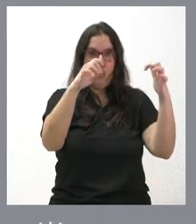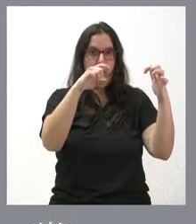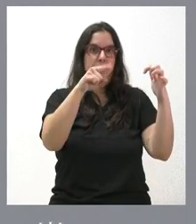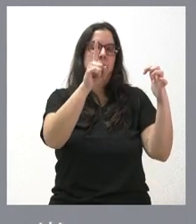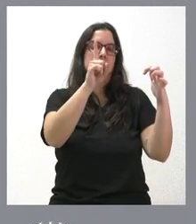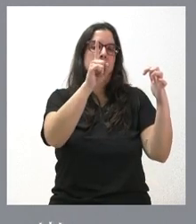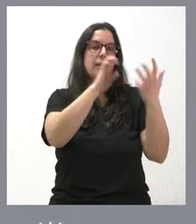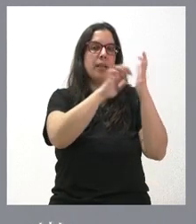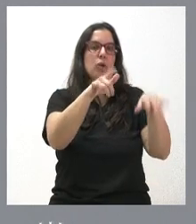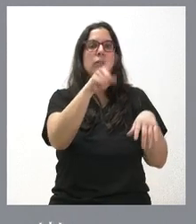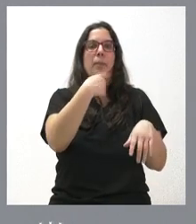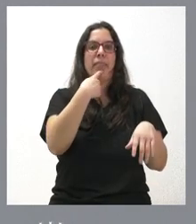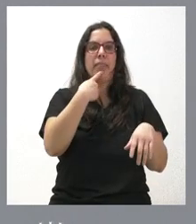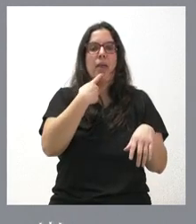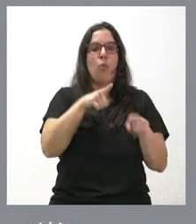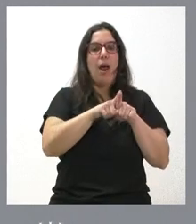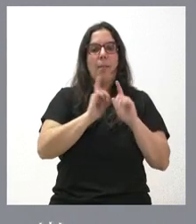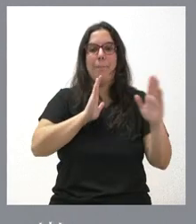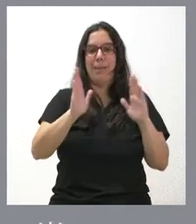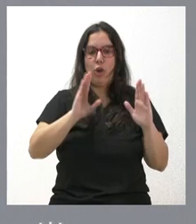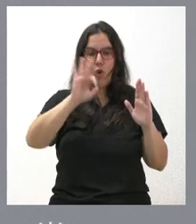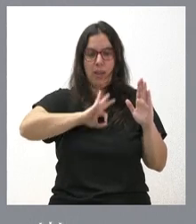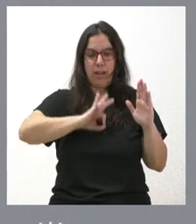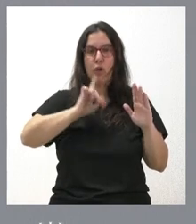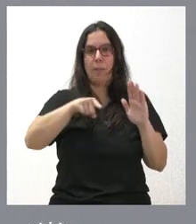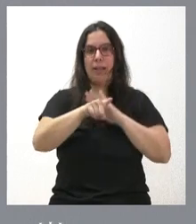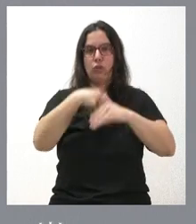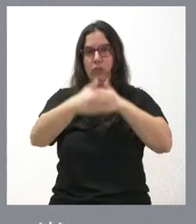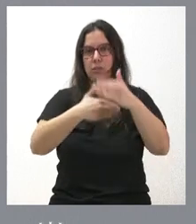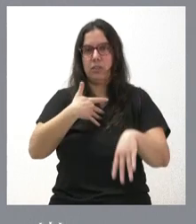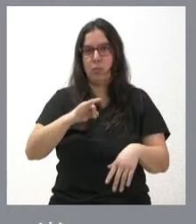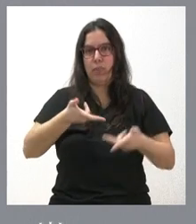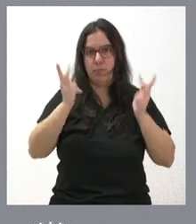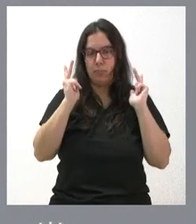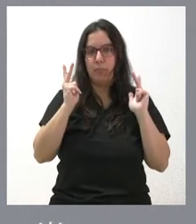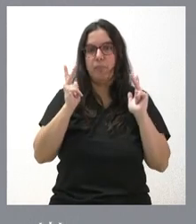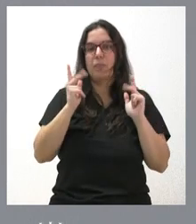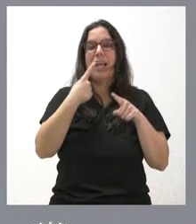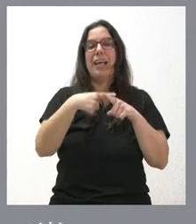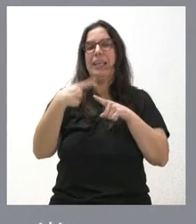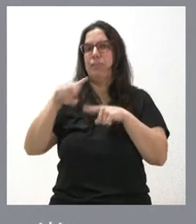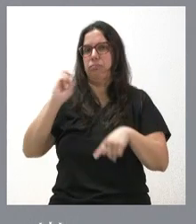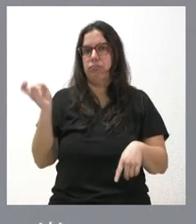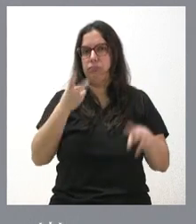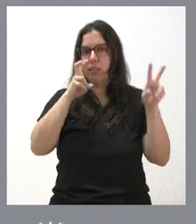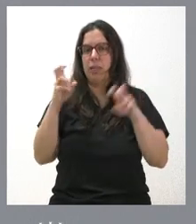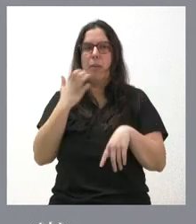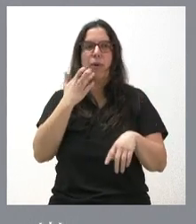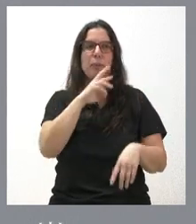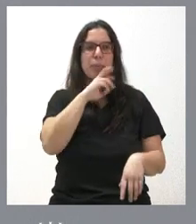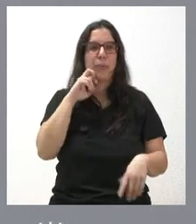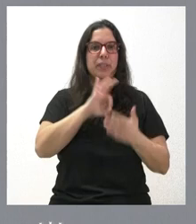para su tramitación administrativa son leyes muy diversas que van desde la garantía por blindaje de los servicios públicos en Castilla de